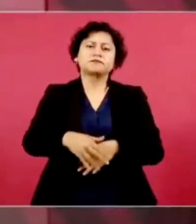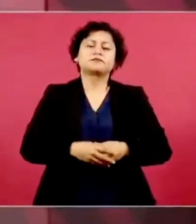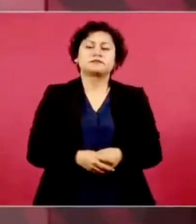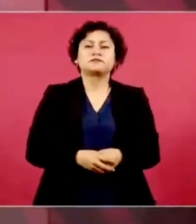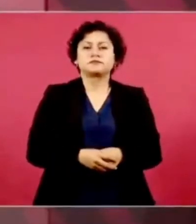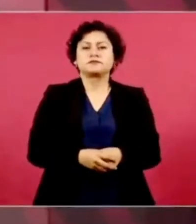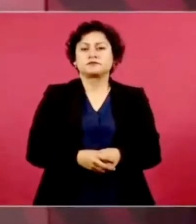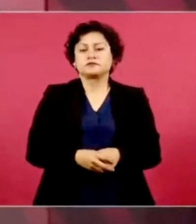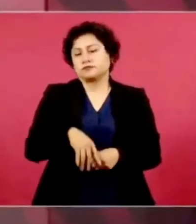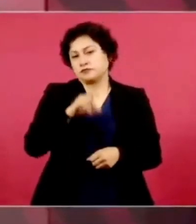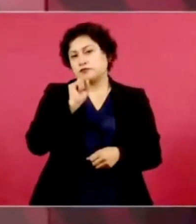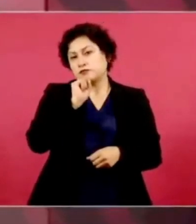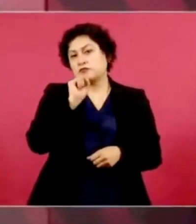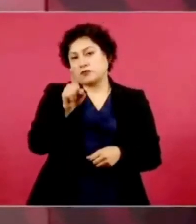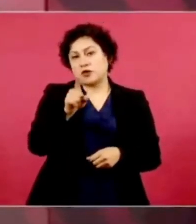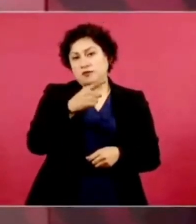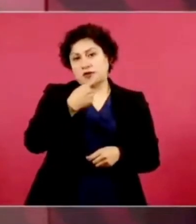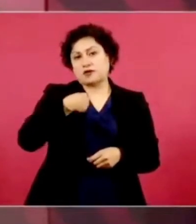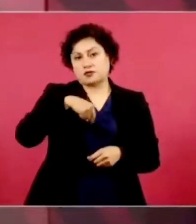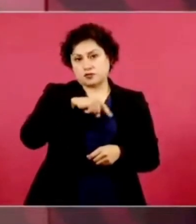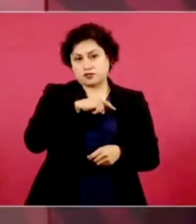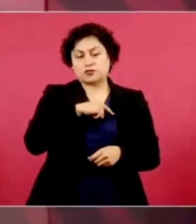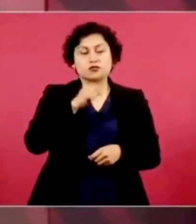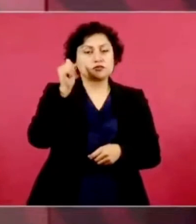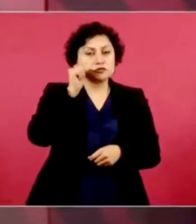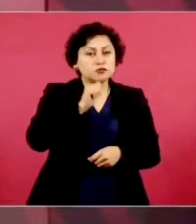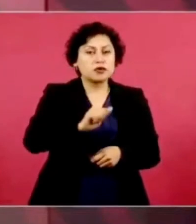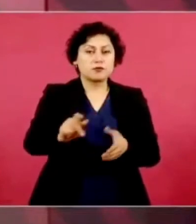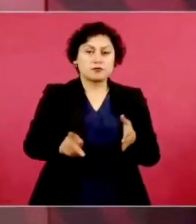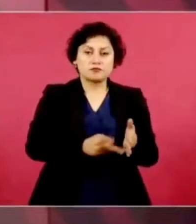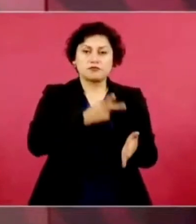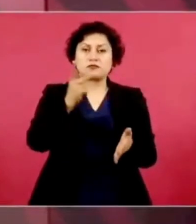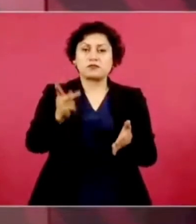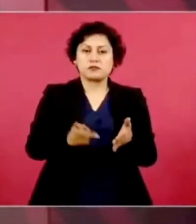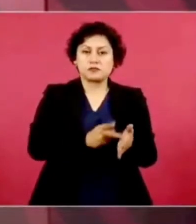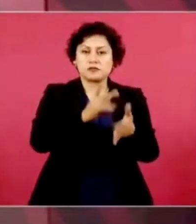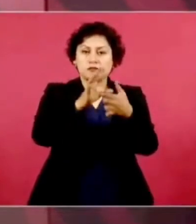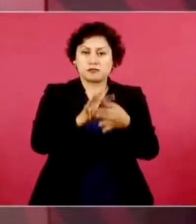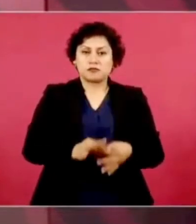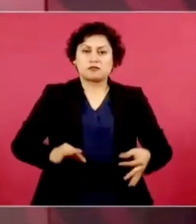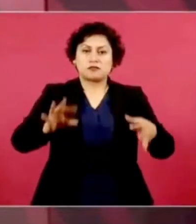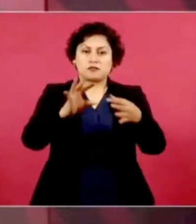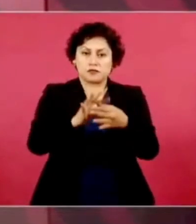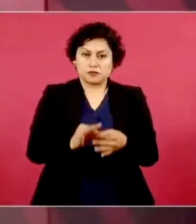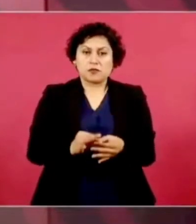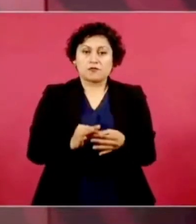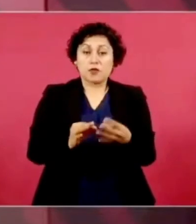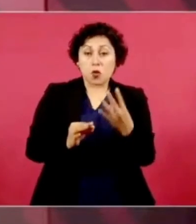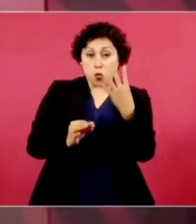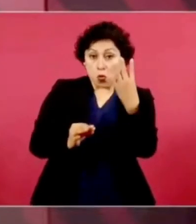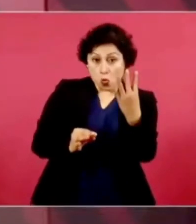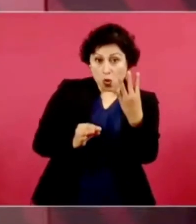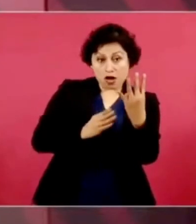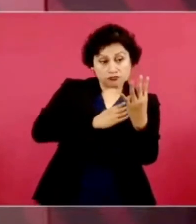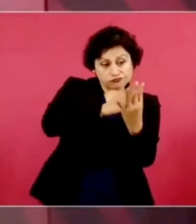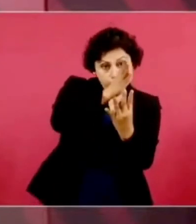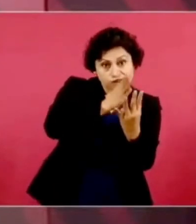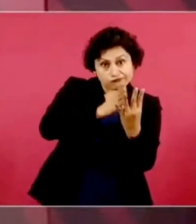constantemente también informamos sobre 4 acciones para mejorar la educación pública. Una